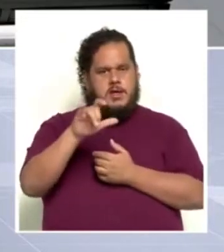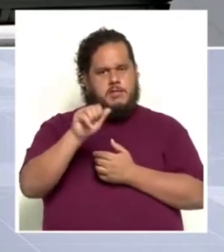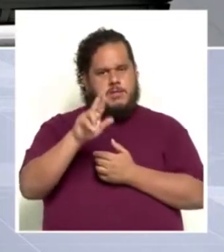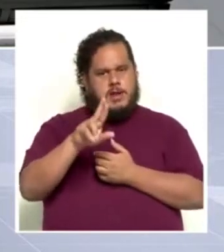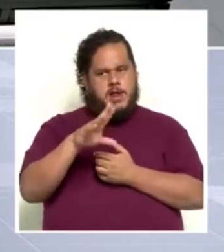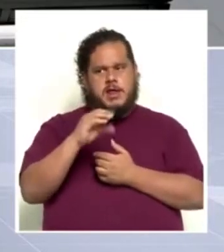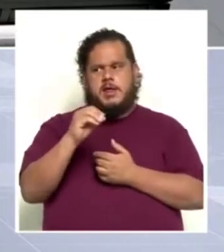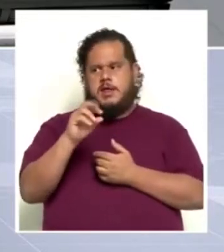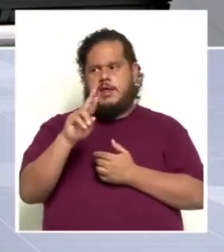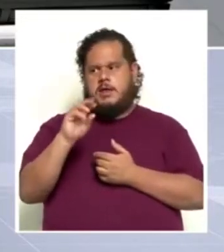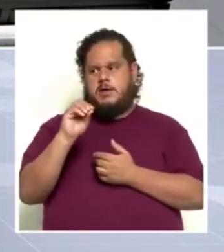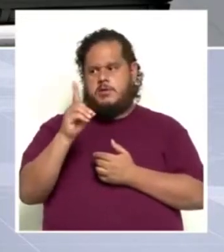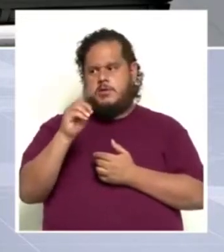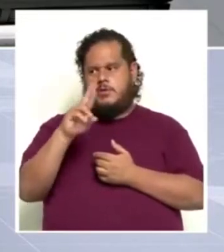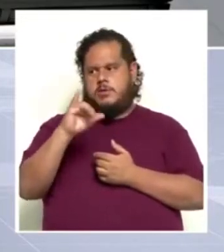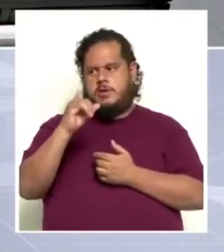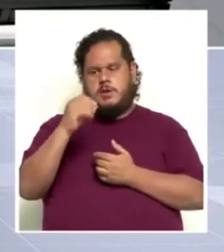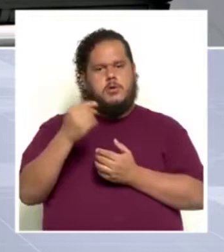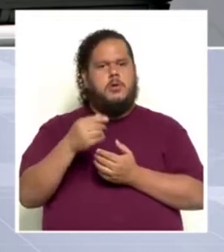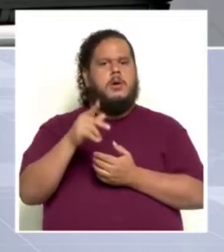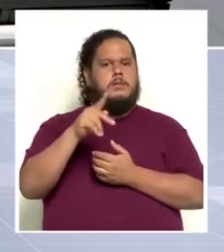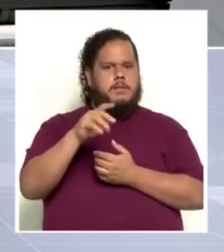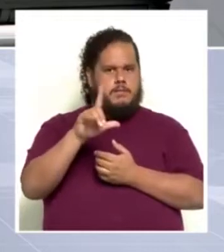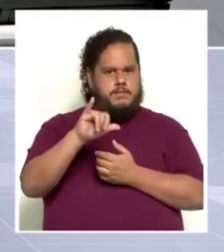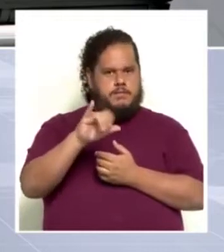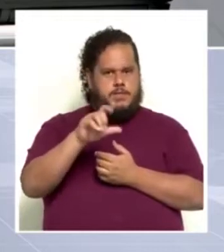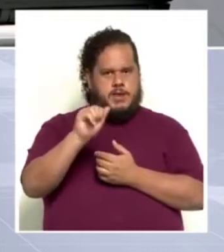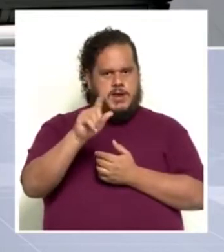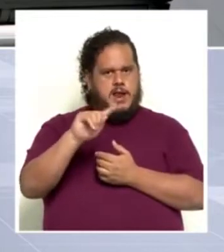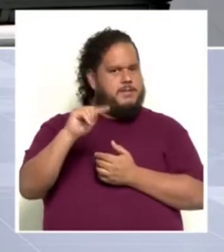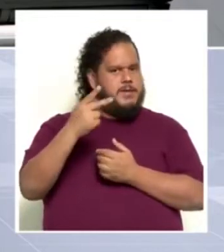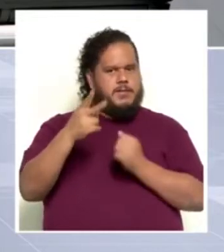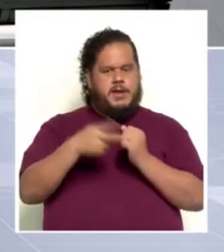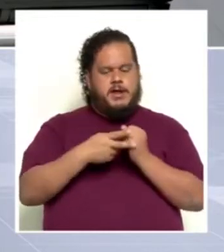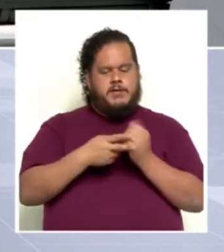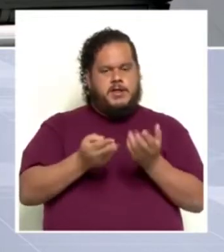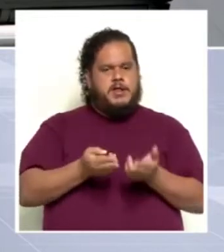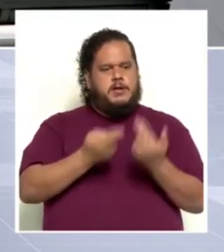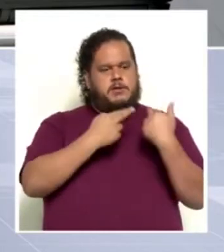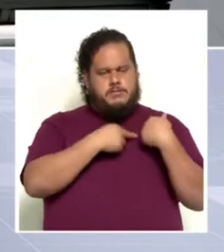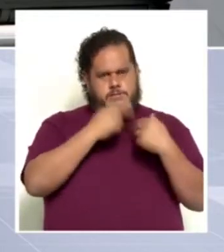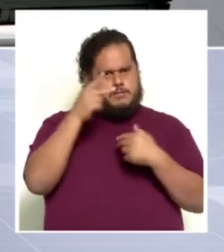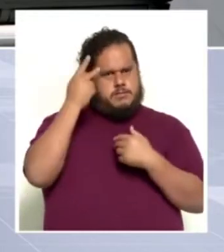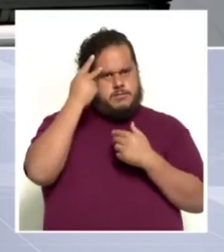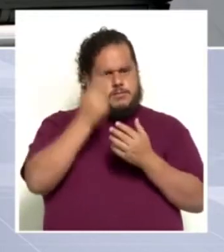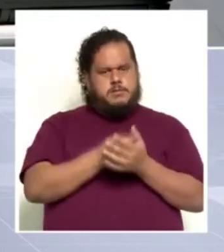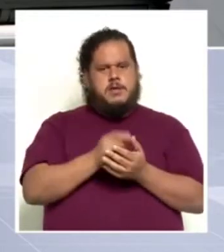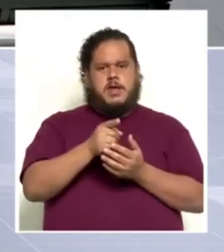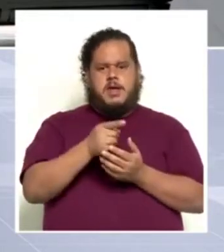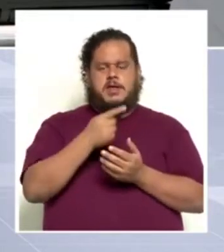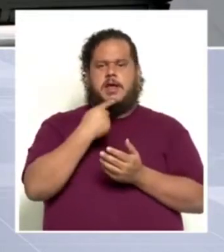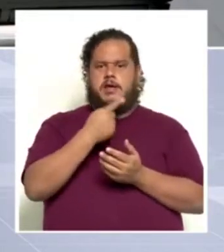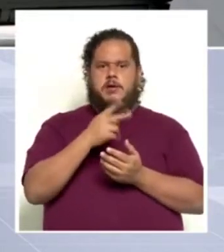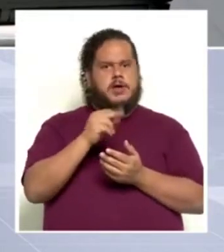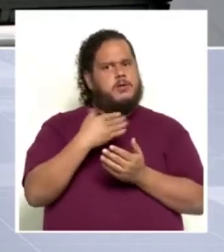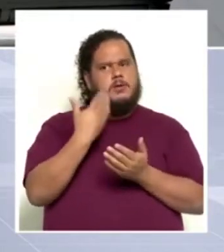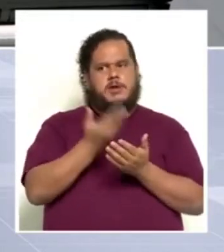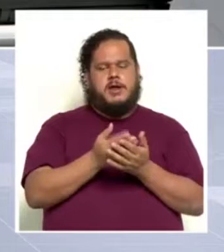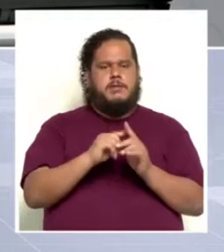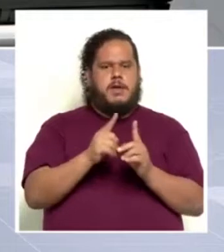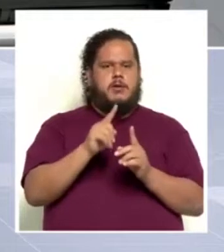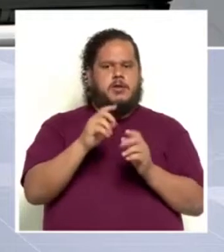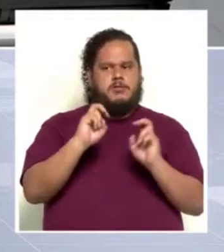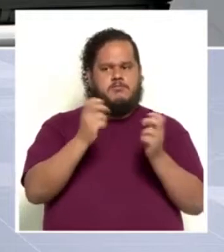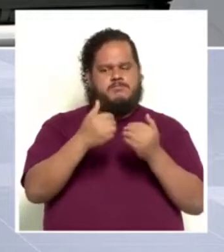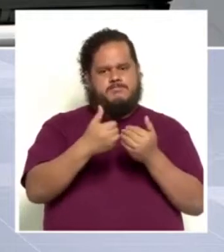por supuesto, llegando por primera vez a un cargo de elección popular, a un cargo político, al que había dicho que no iba a llegar, pero eso es tema